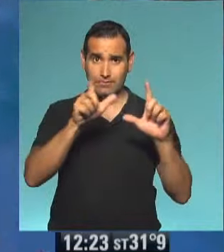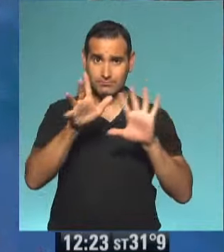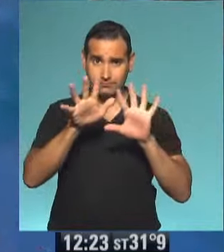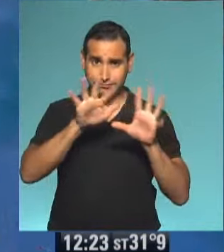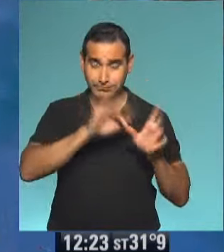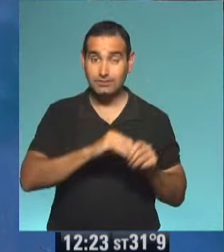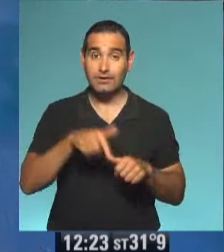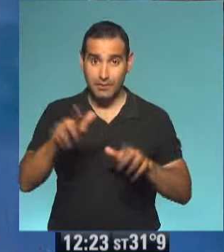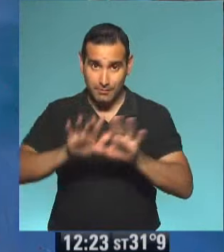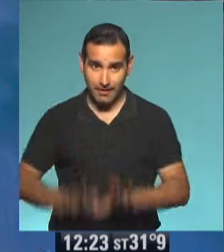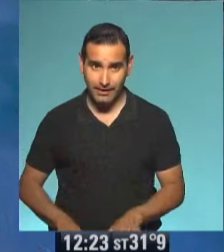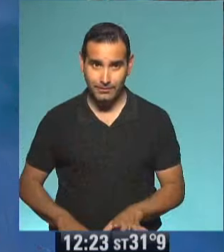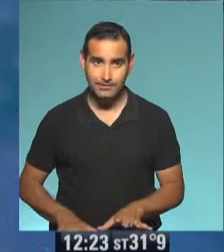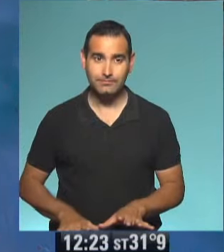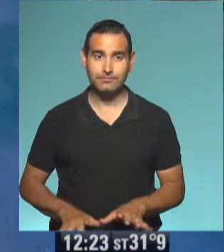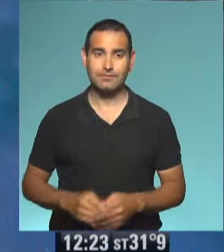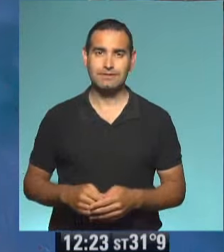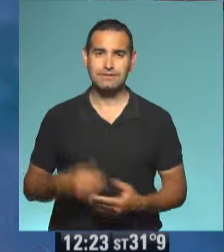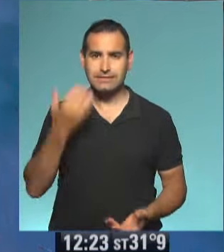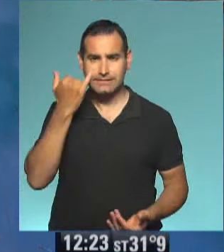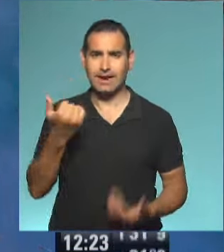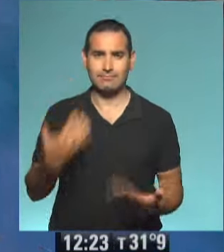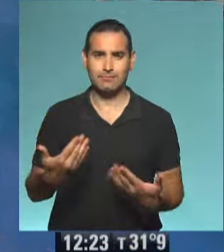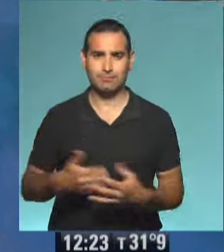Sí. ¿Preparados? ¿Listos? ¡Un segundo! ¡Ya!